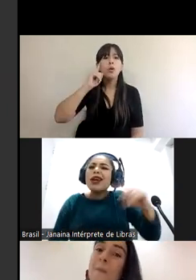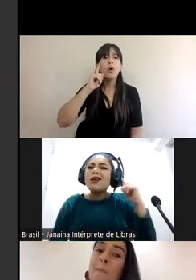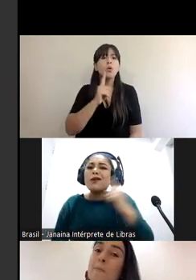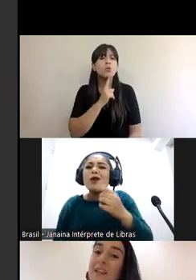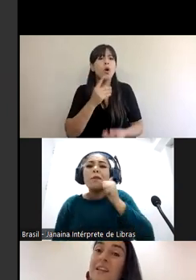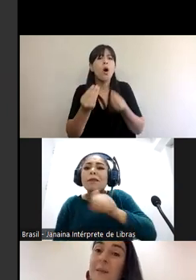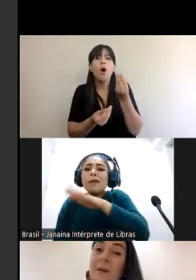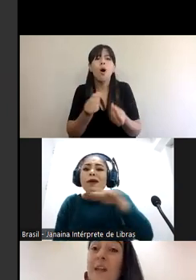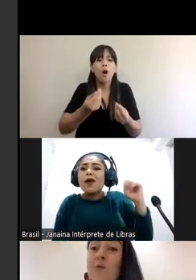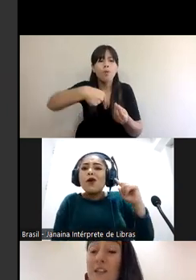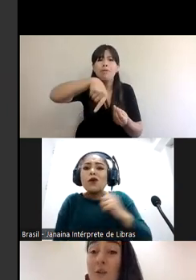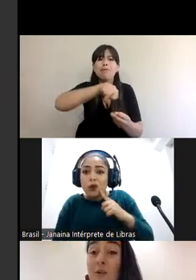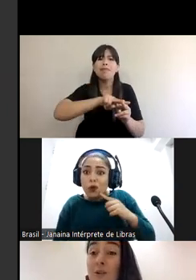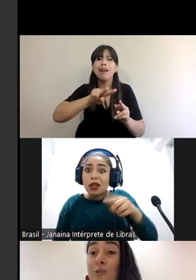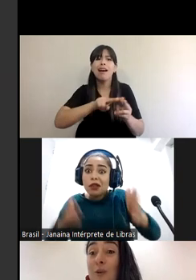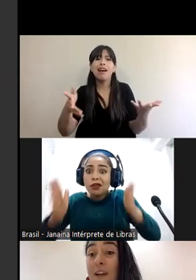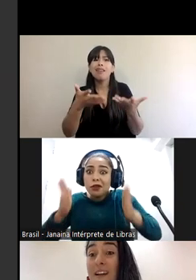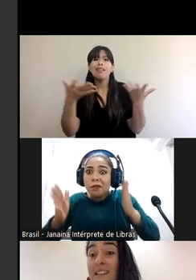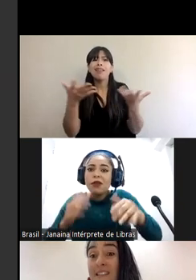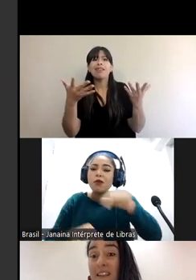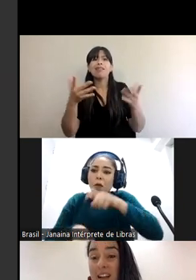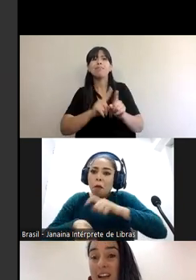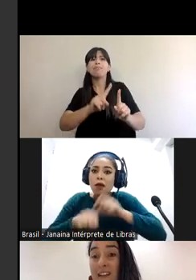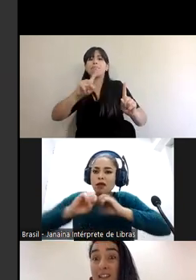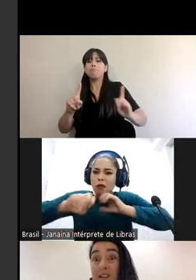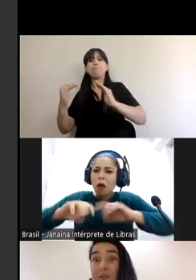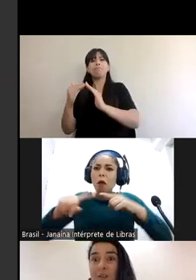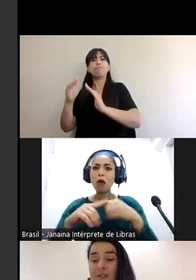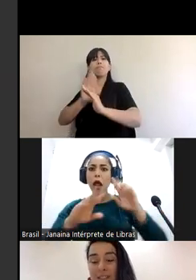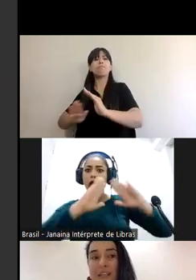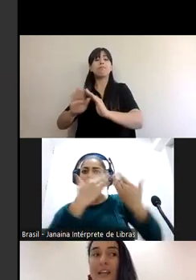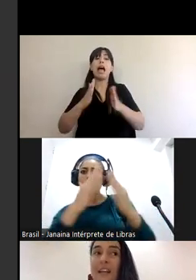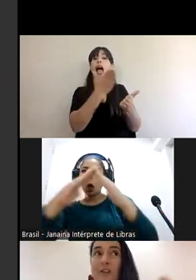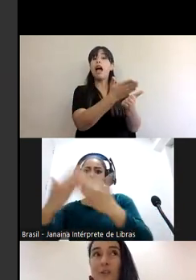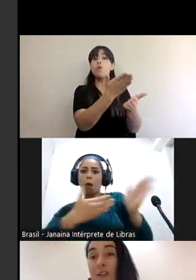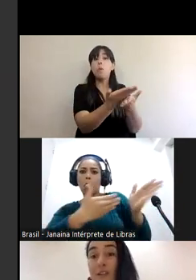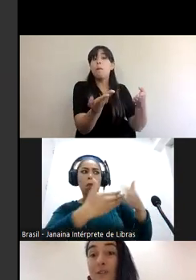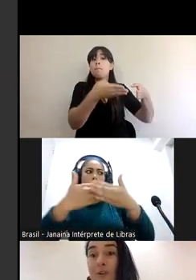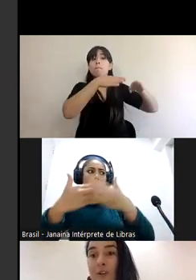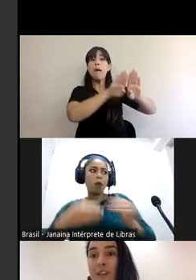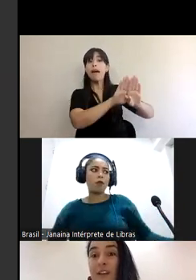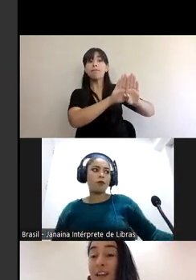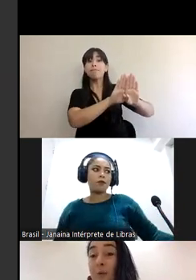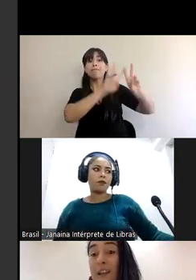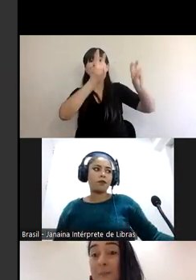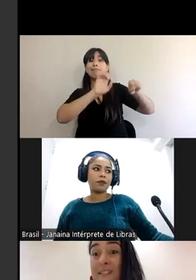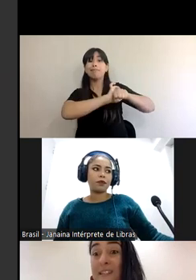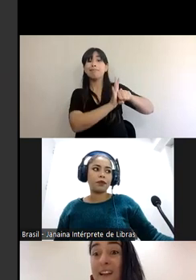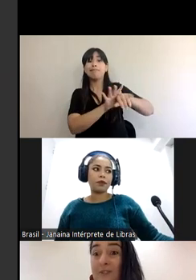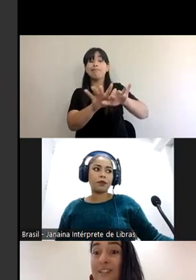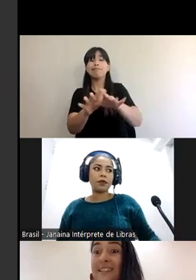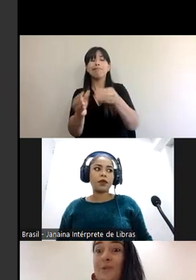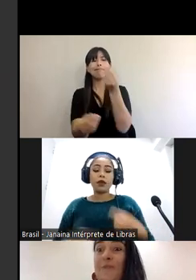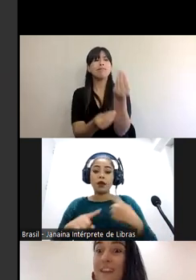sordas en esta etapa de la educación cuando sus escuelas estaban cerradas, entendiendo sí, que los estudiantes sordos están en escuelas